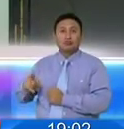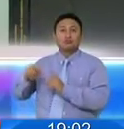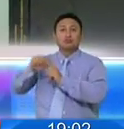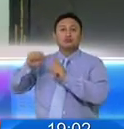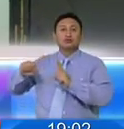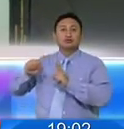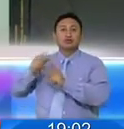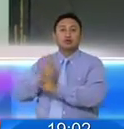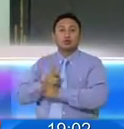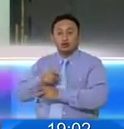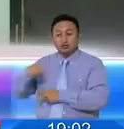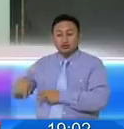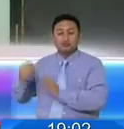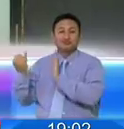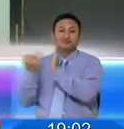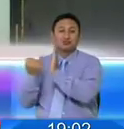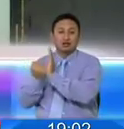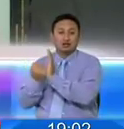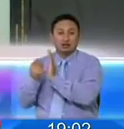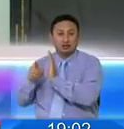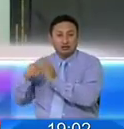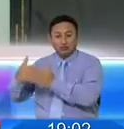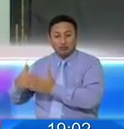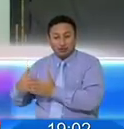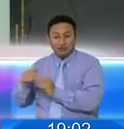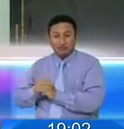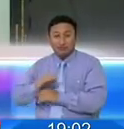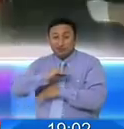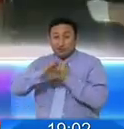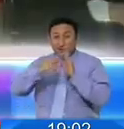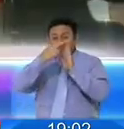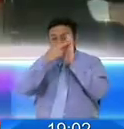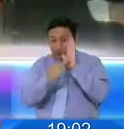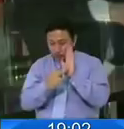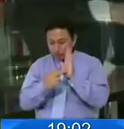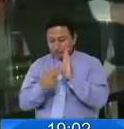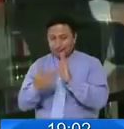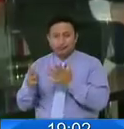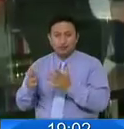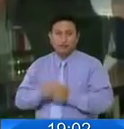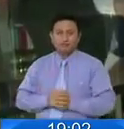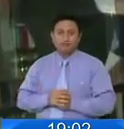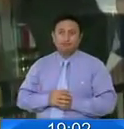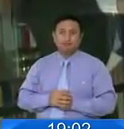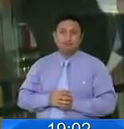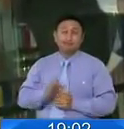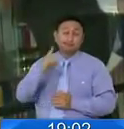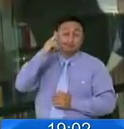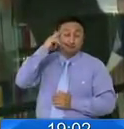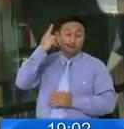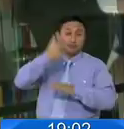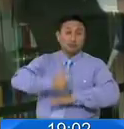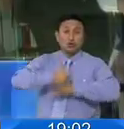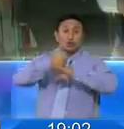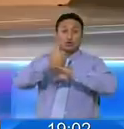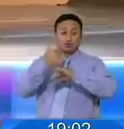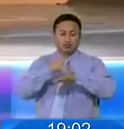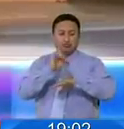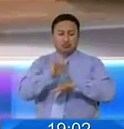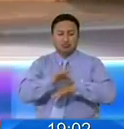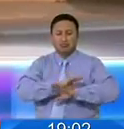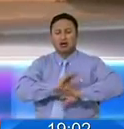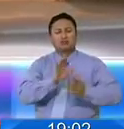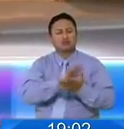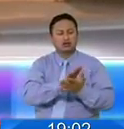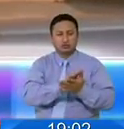protección de su identidad. Esas reglas fueron vulneradas. Creen que las autoridades no deberían quedarse cruzadas de brazos frente